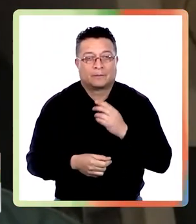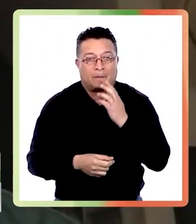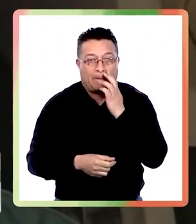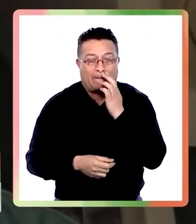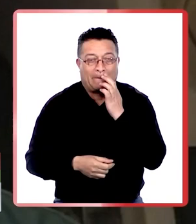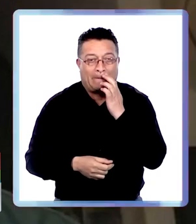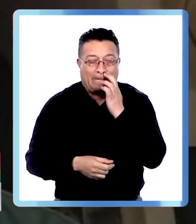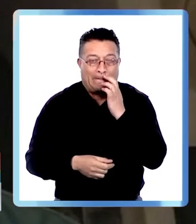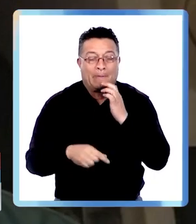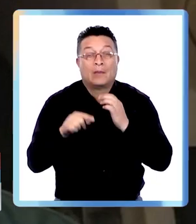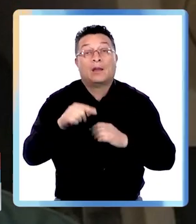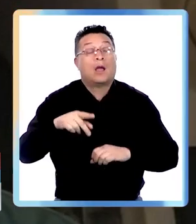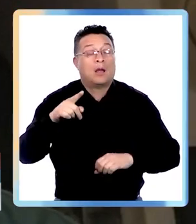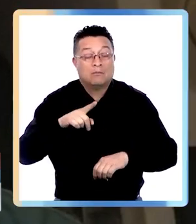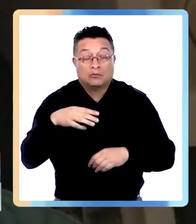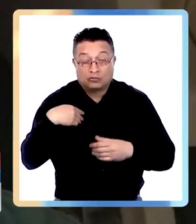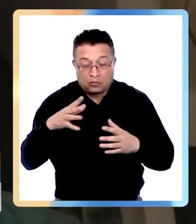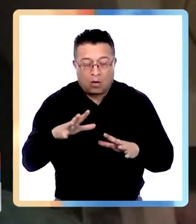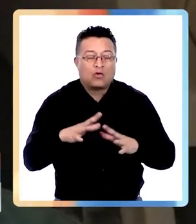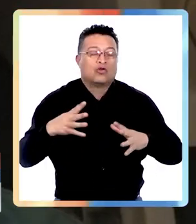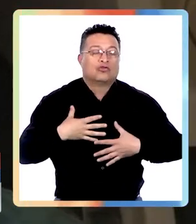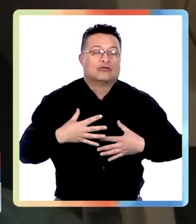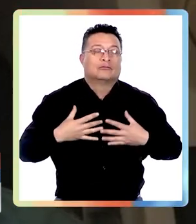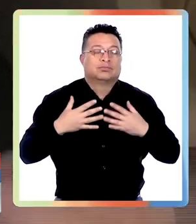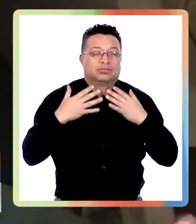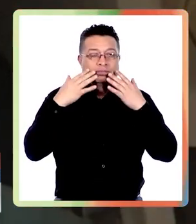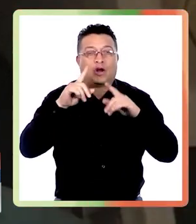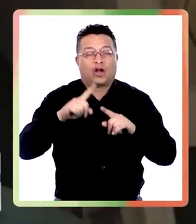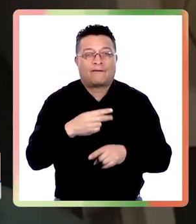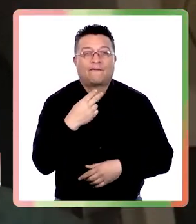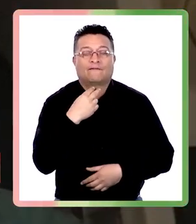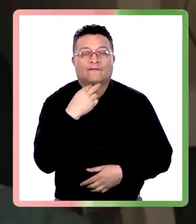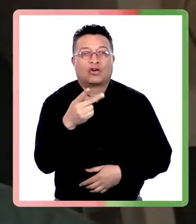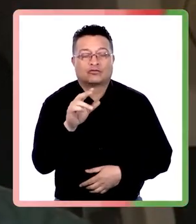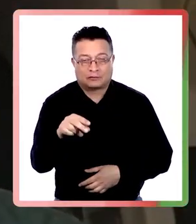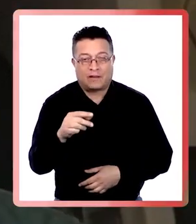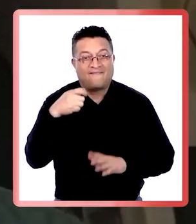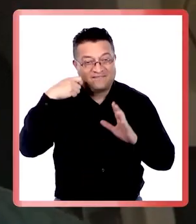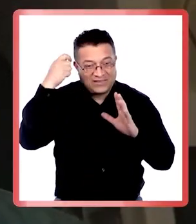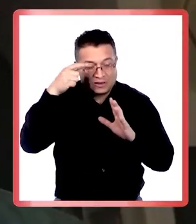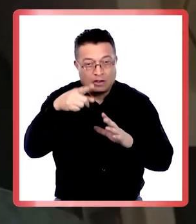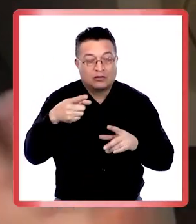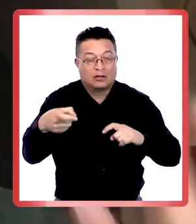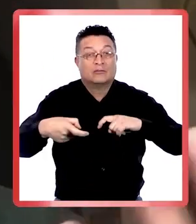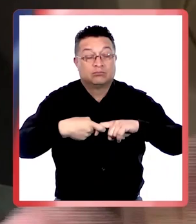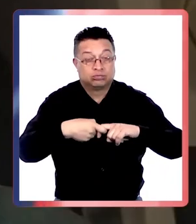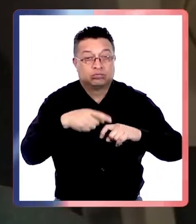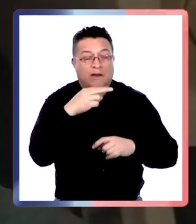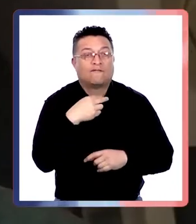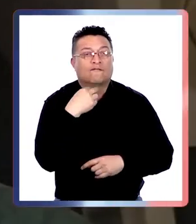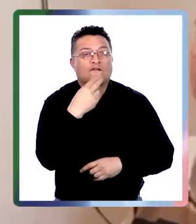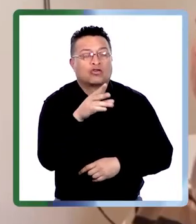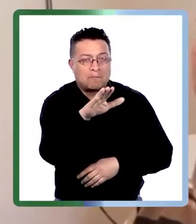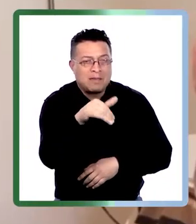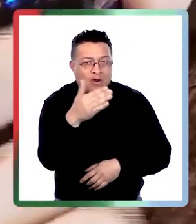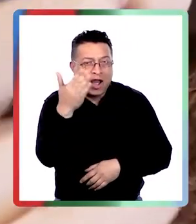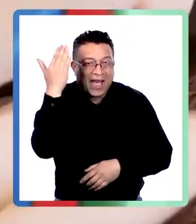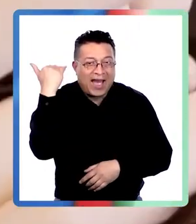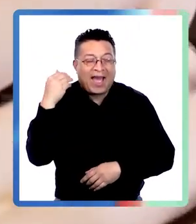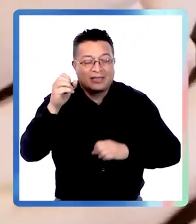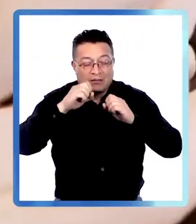Fue un momento emotivo volver a oír su voz. Usamos un fragmento del video de su boda para devolverle la voz que tenía antes del